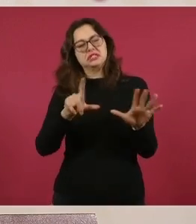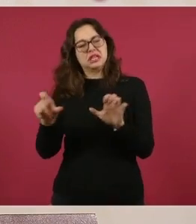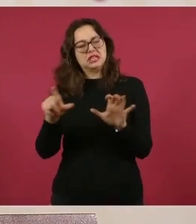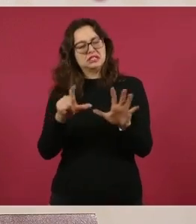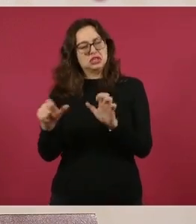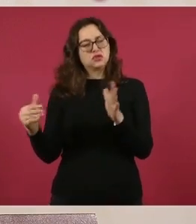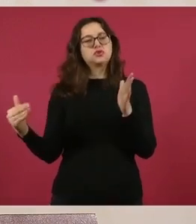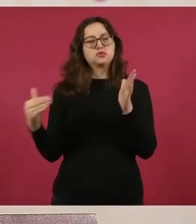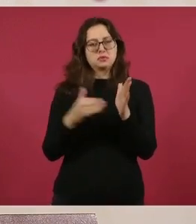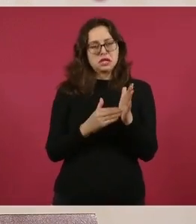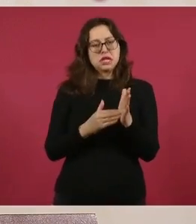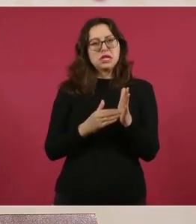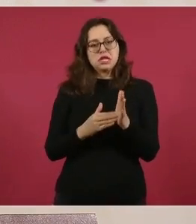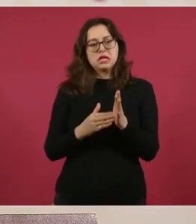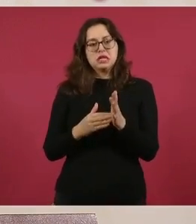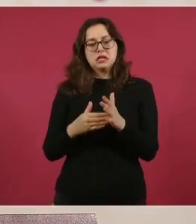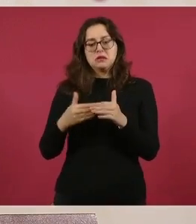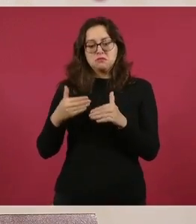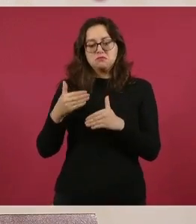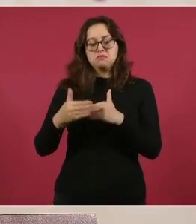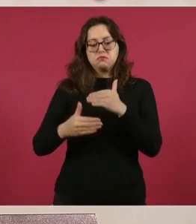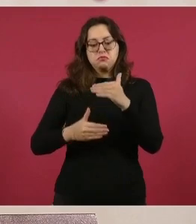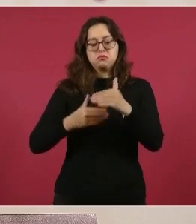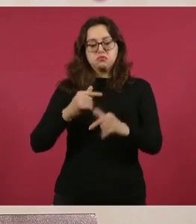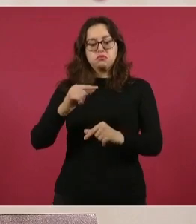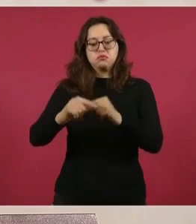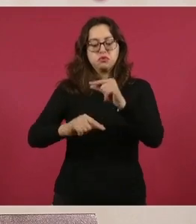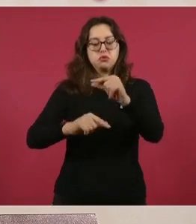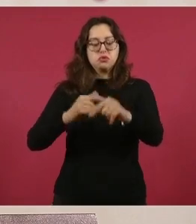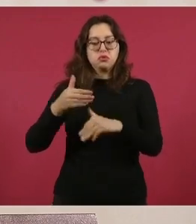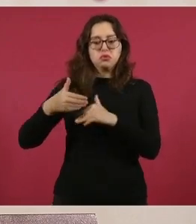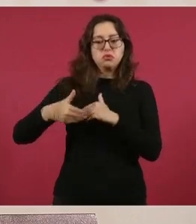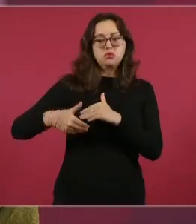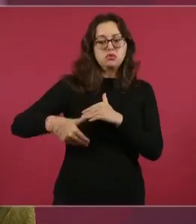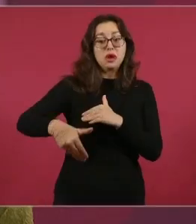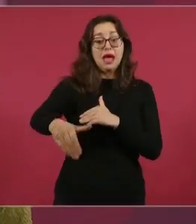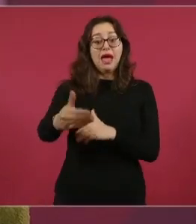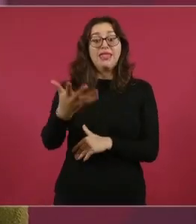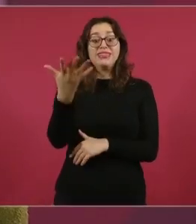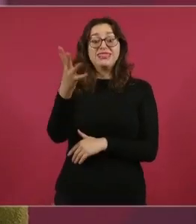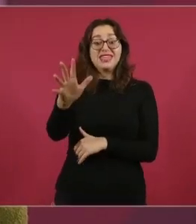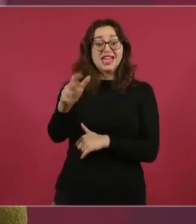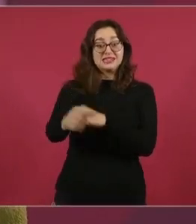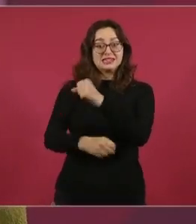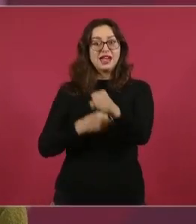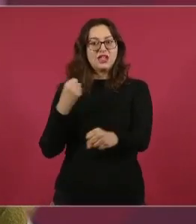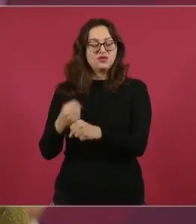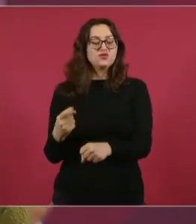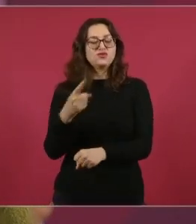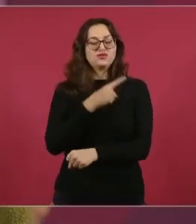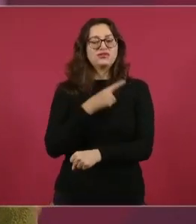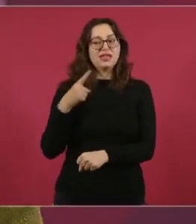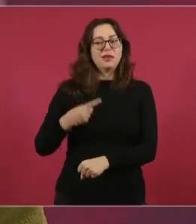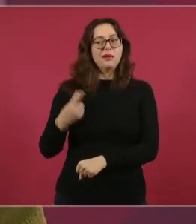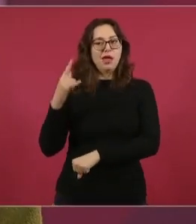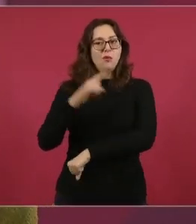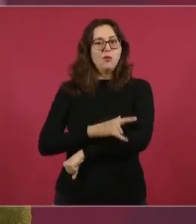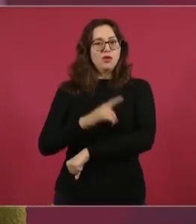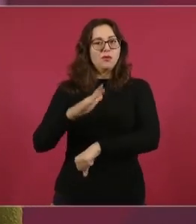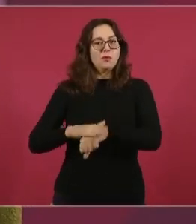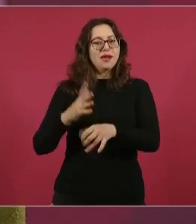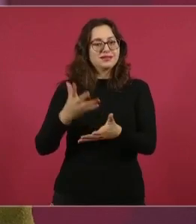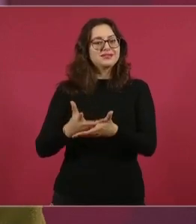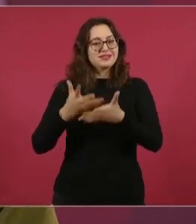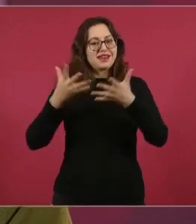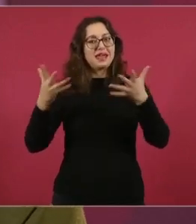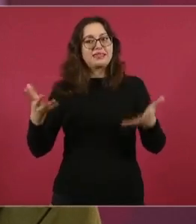irá incrementándose y posiblemente en 10 años será necesario ampliar la infraestructura. Hay un plan maestro de desarrollo que contempla este crecimiento hasta llegar a